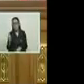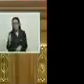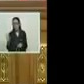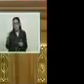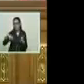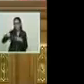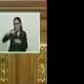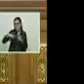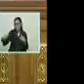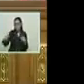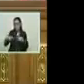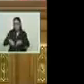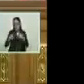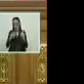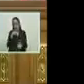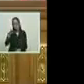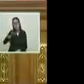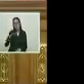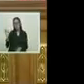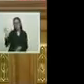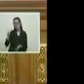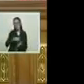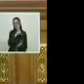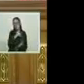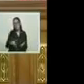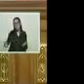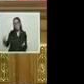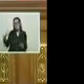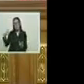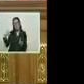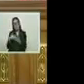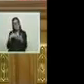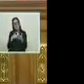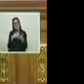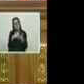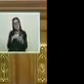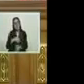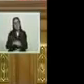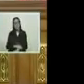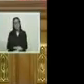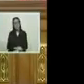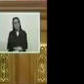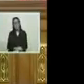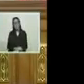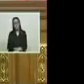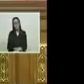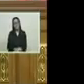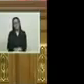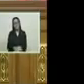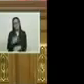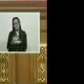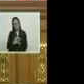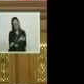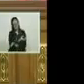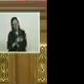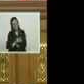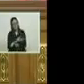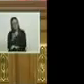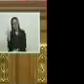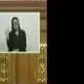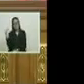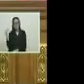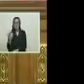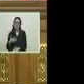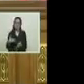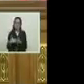venezolanos, violencia, muerte, exclusión, persecución, como sucedió durante la guarimba